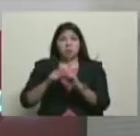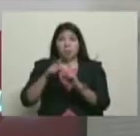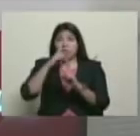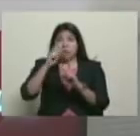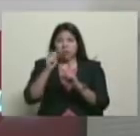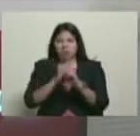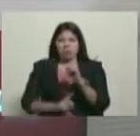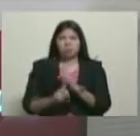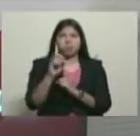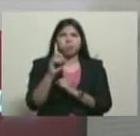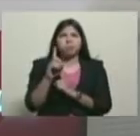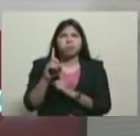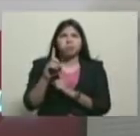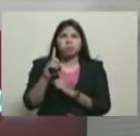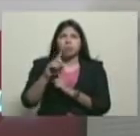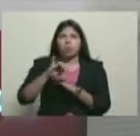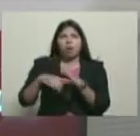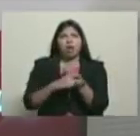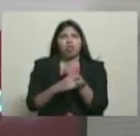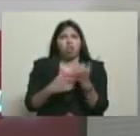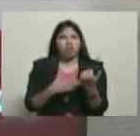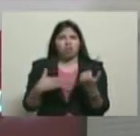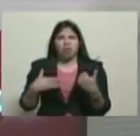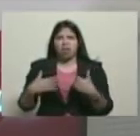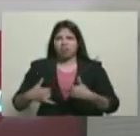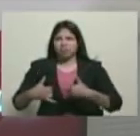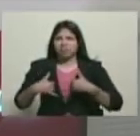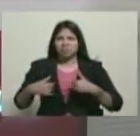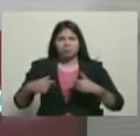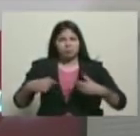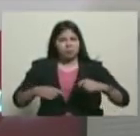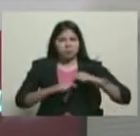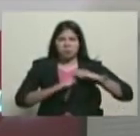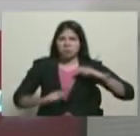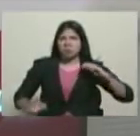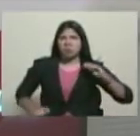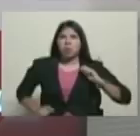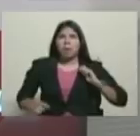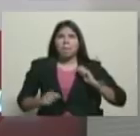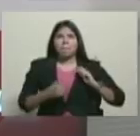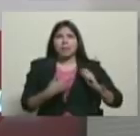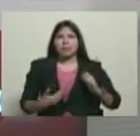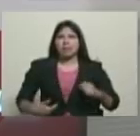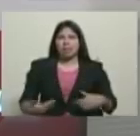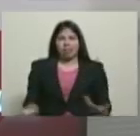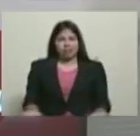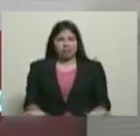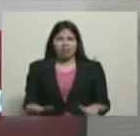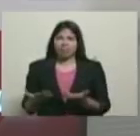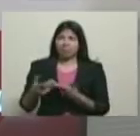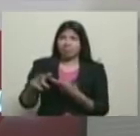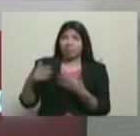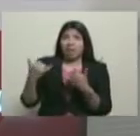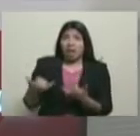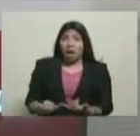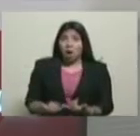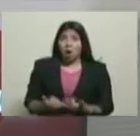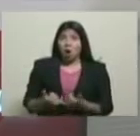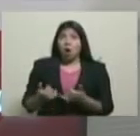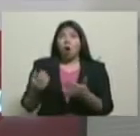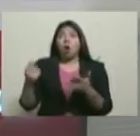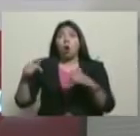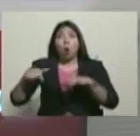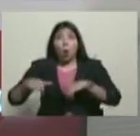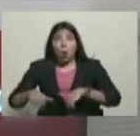de usurpación que estas personas de la derecha han tratado de hacer con la figura de la presidencia de la República. Y ahora, ante este nuevo